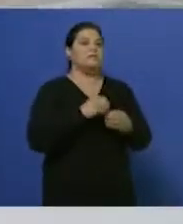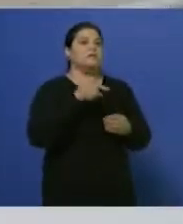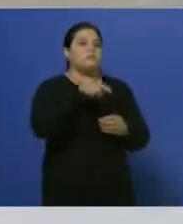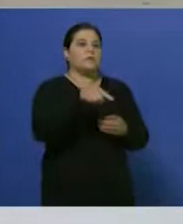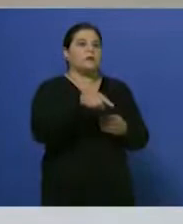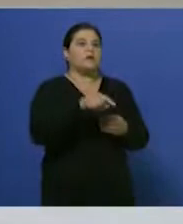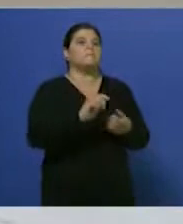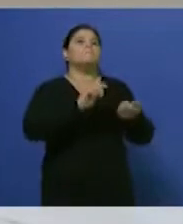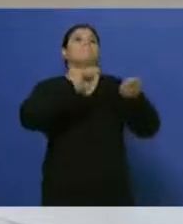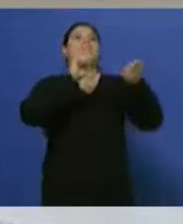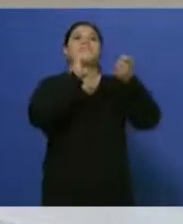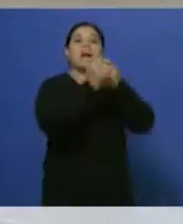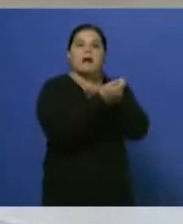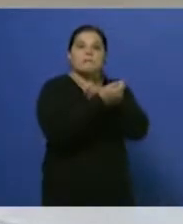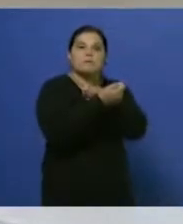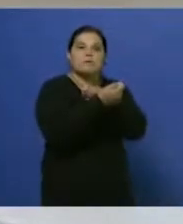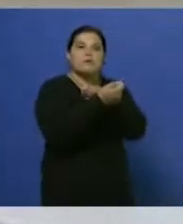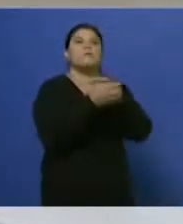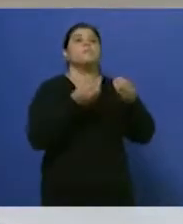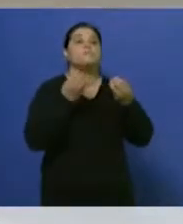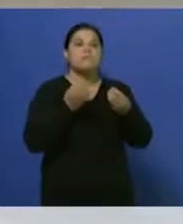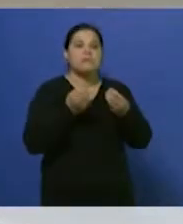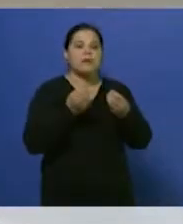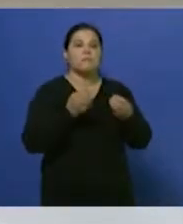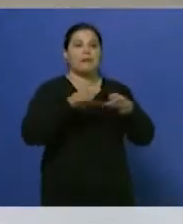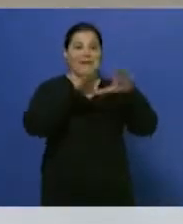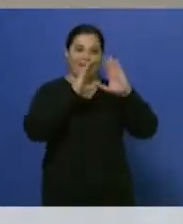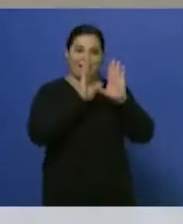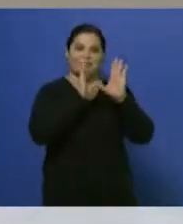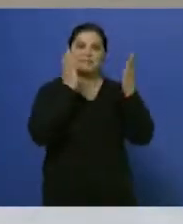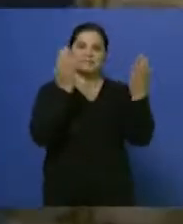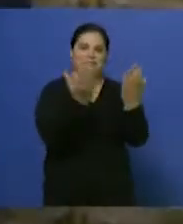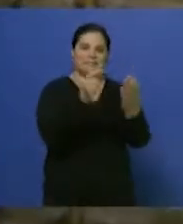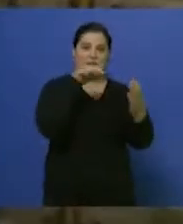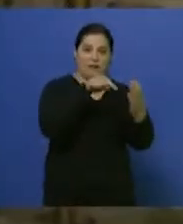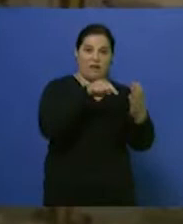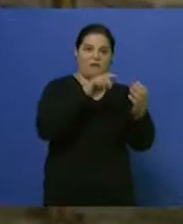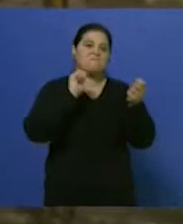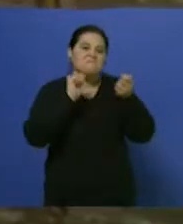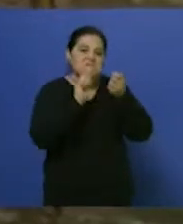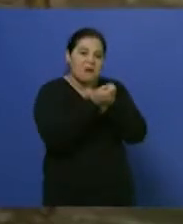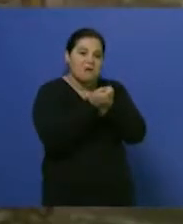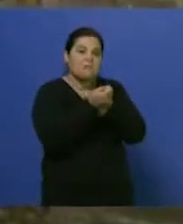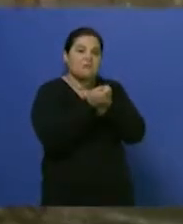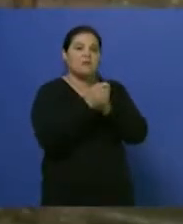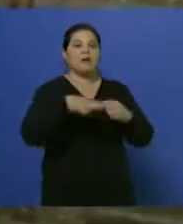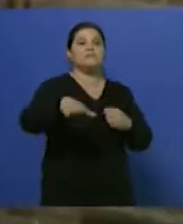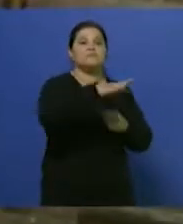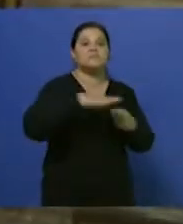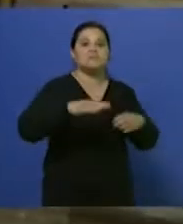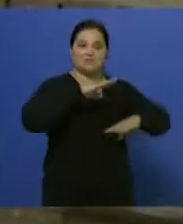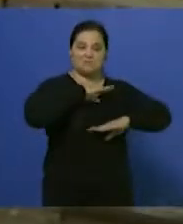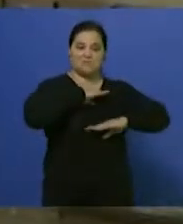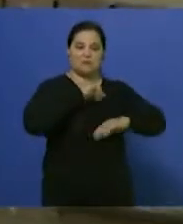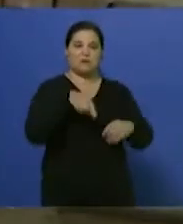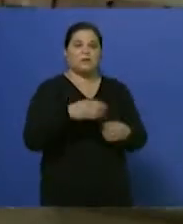la canchita de ejercicio físico, pero no queda sujeto a que yo siga adelante con la construcción y la terminación de la